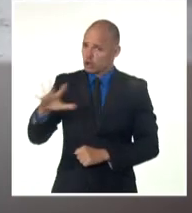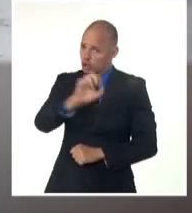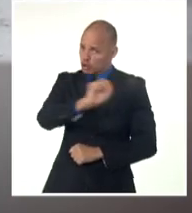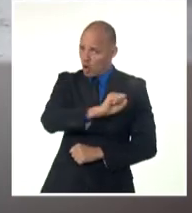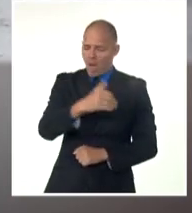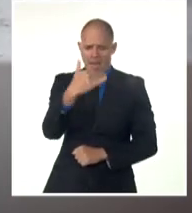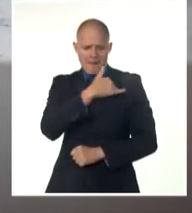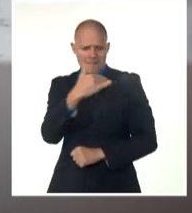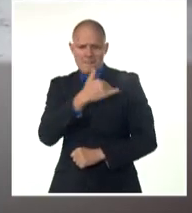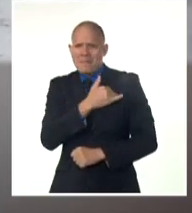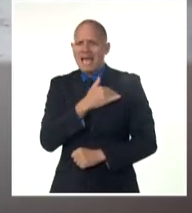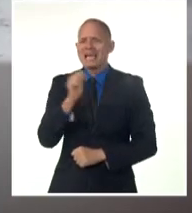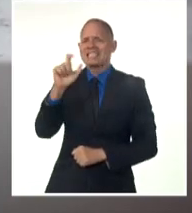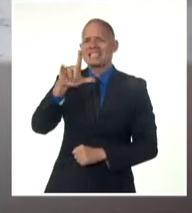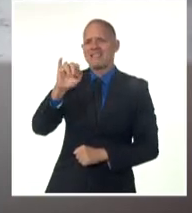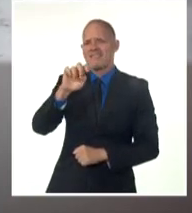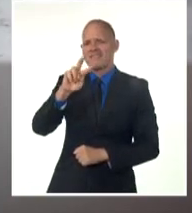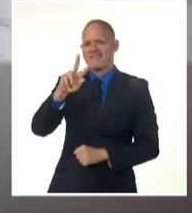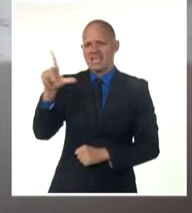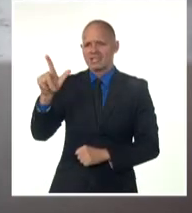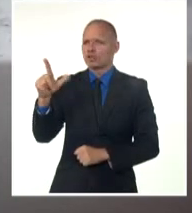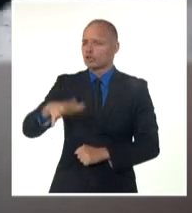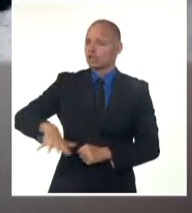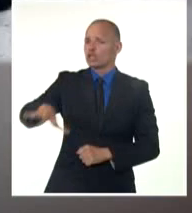que aparecen en los videos.